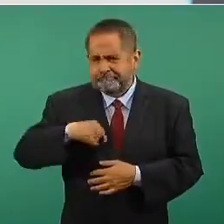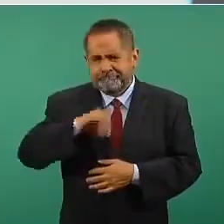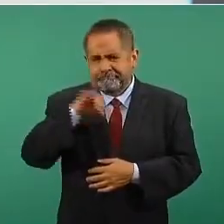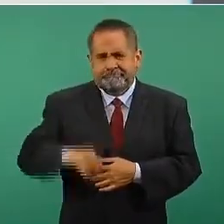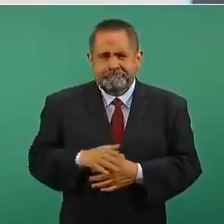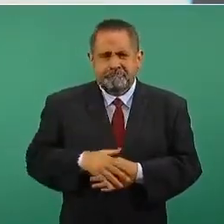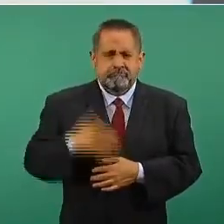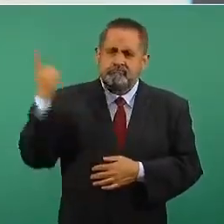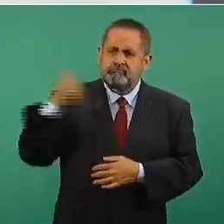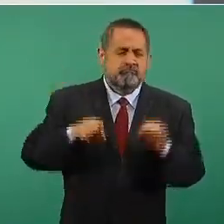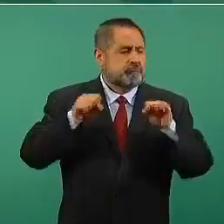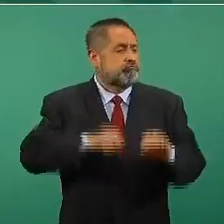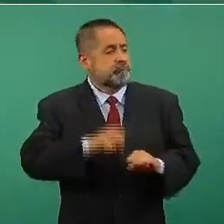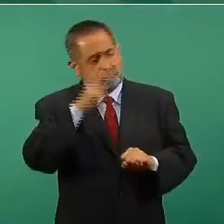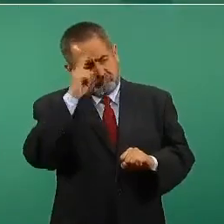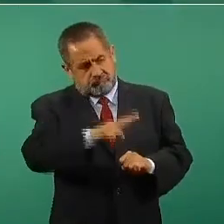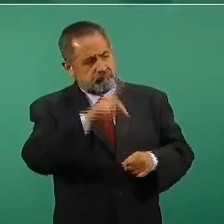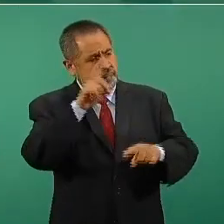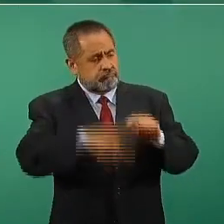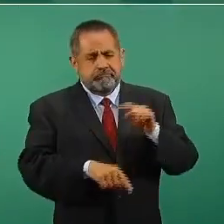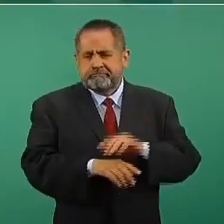no va a haber autoritarismo,